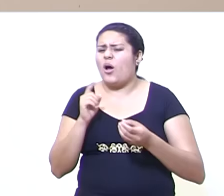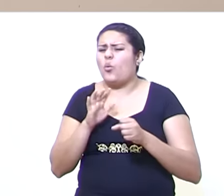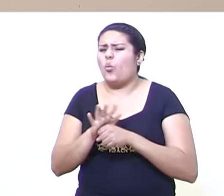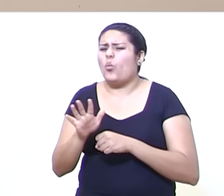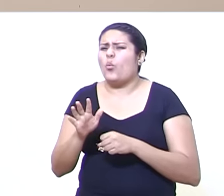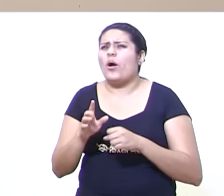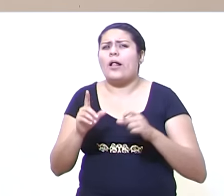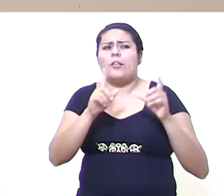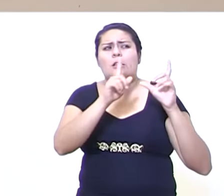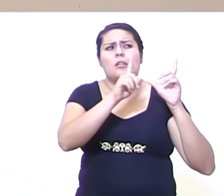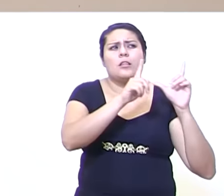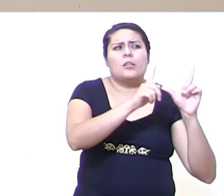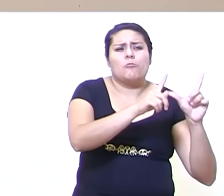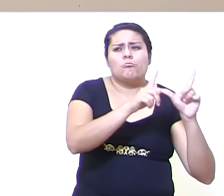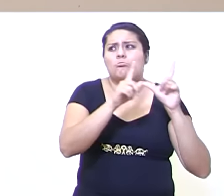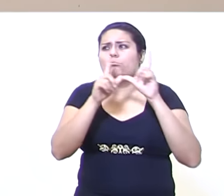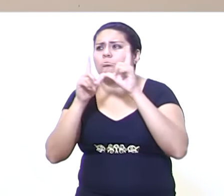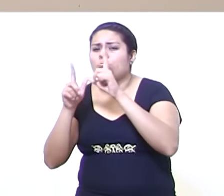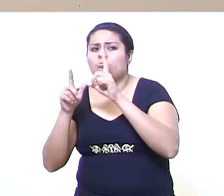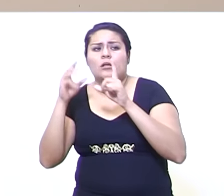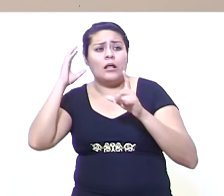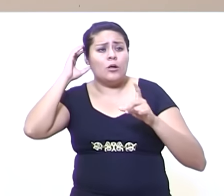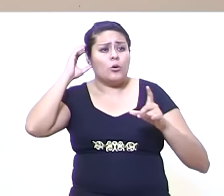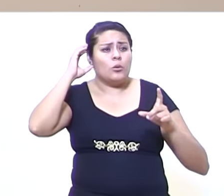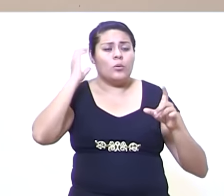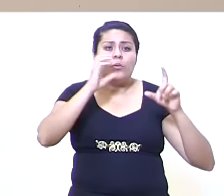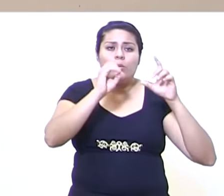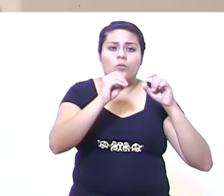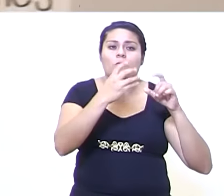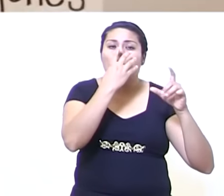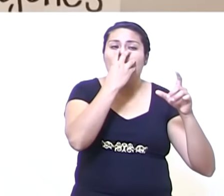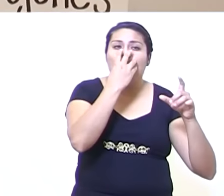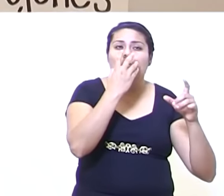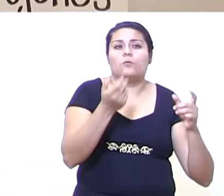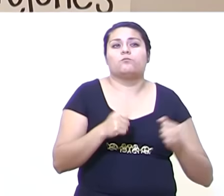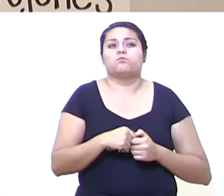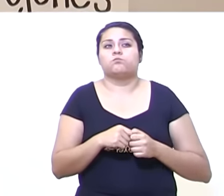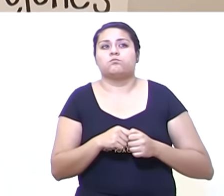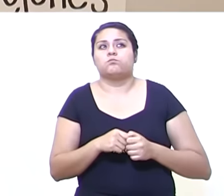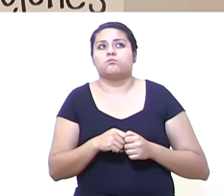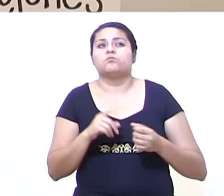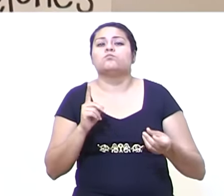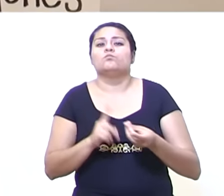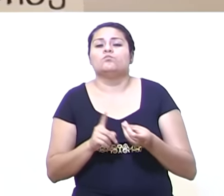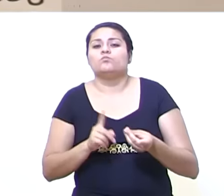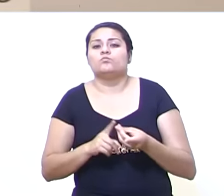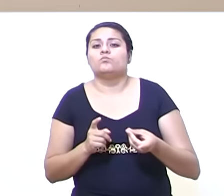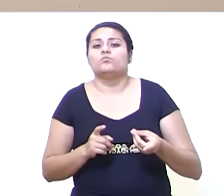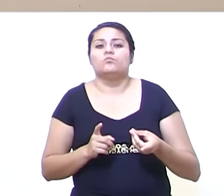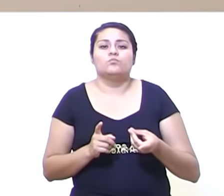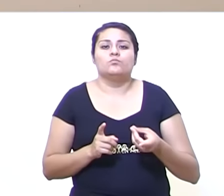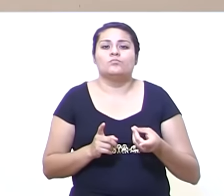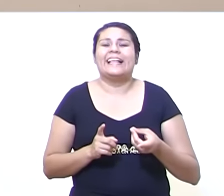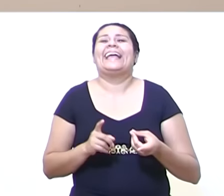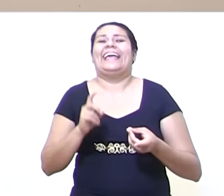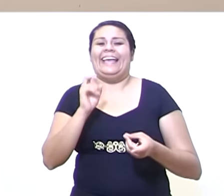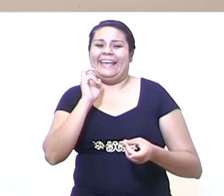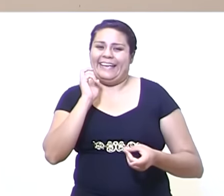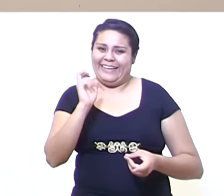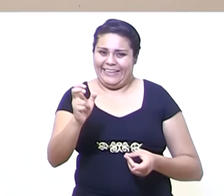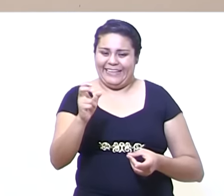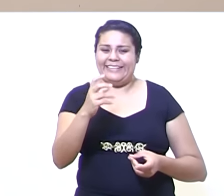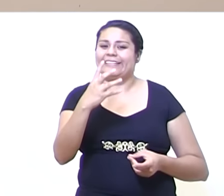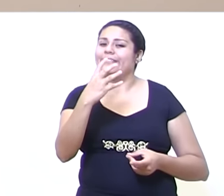corresponde a orejones o a oso. Muy bien, corresponde